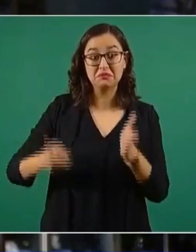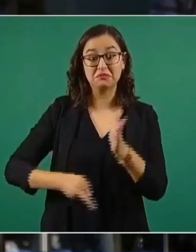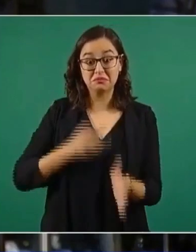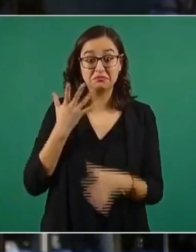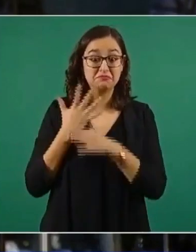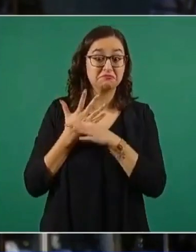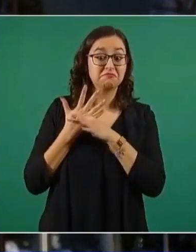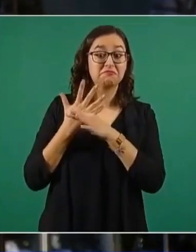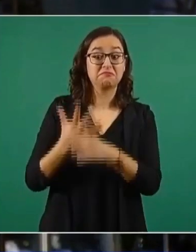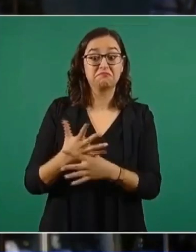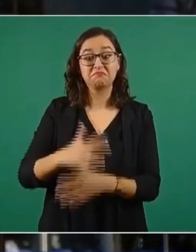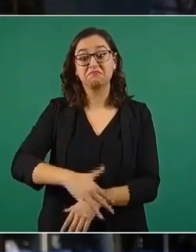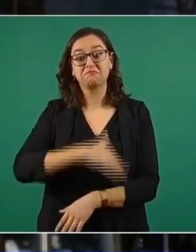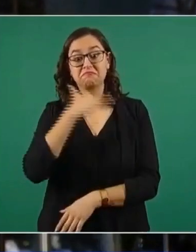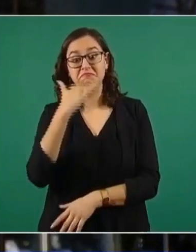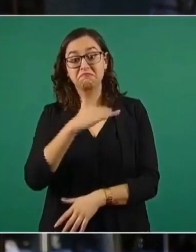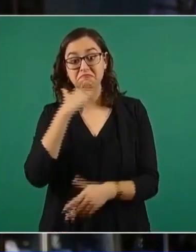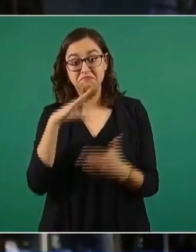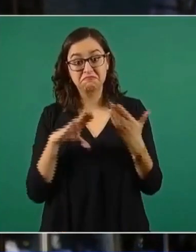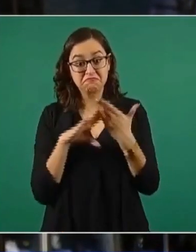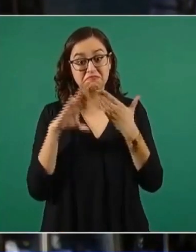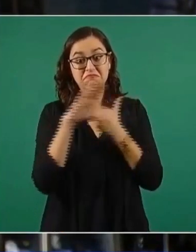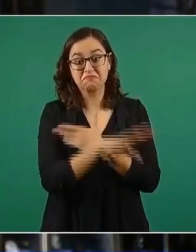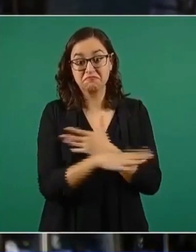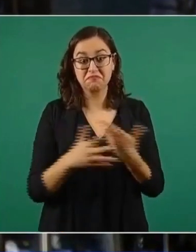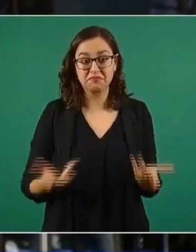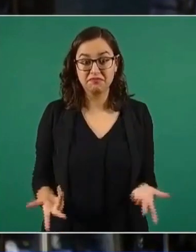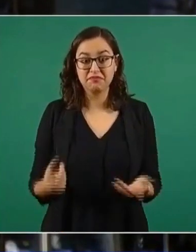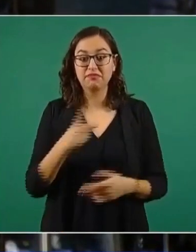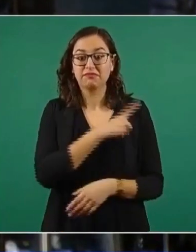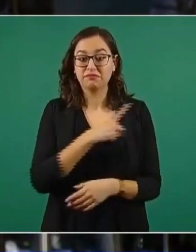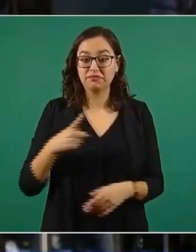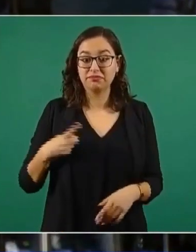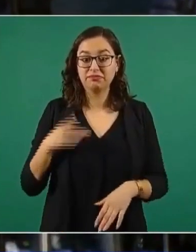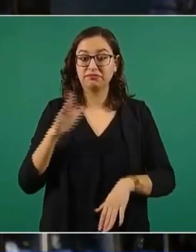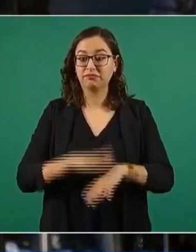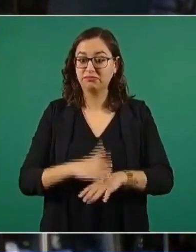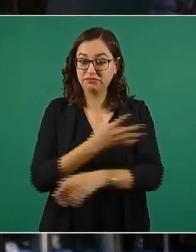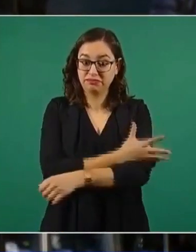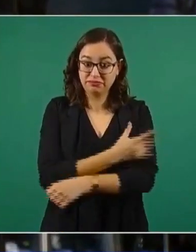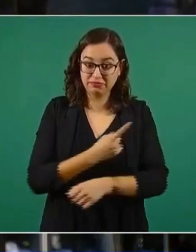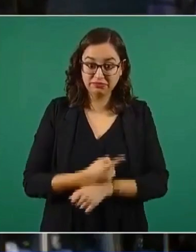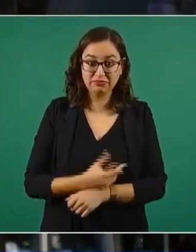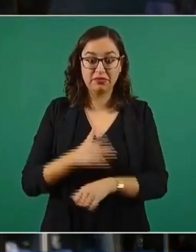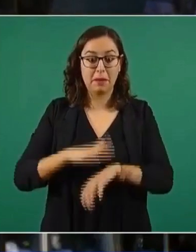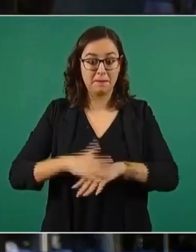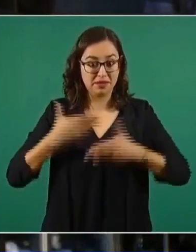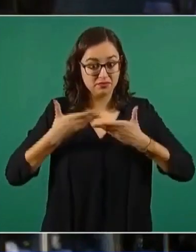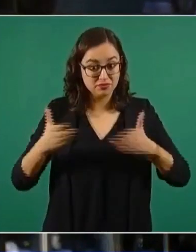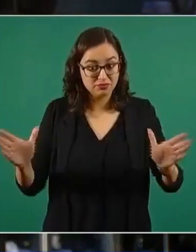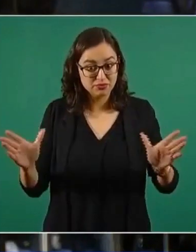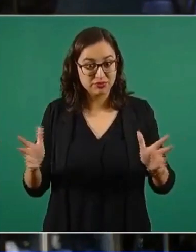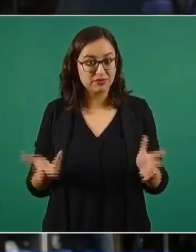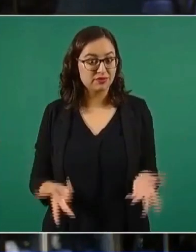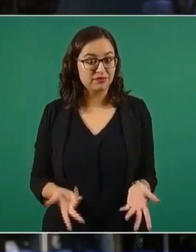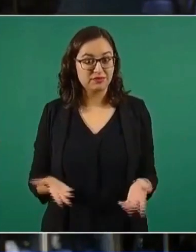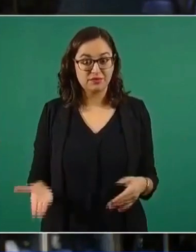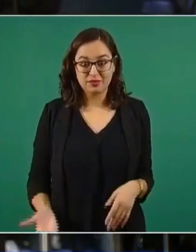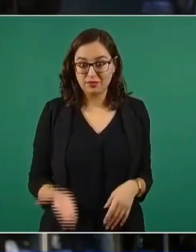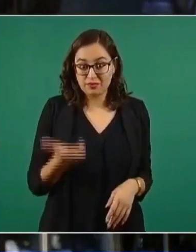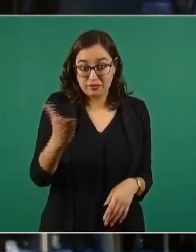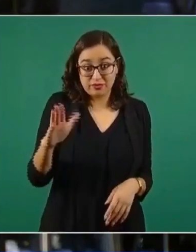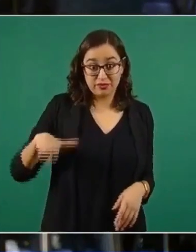que México, la vida de México tiene que ser más pública cada día. Y usted acaba de